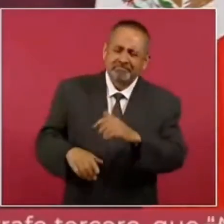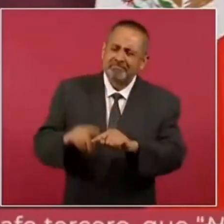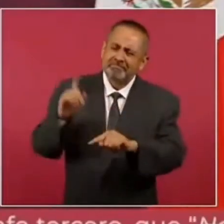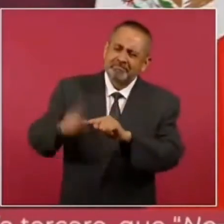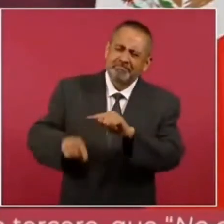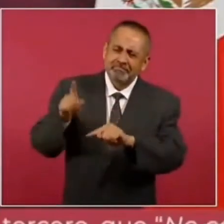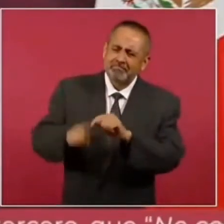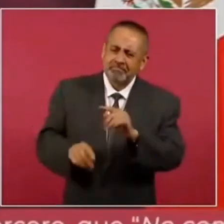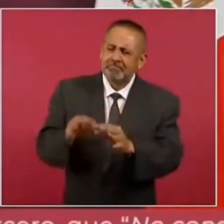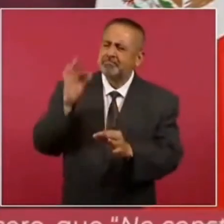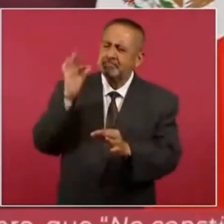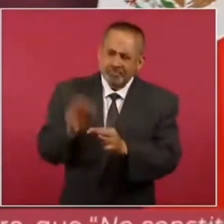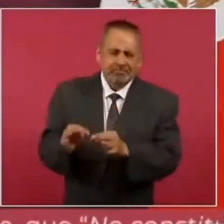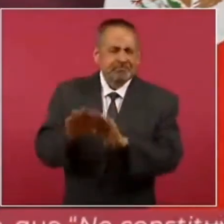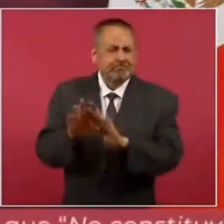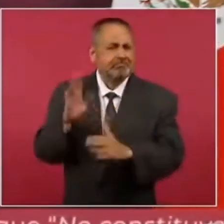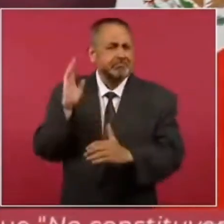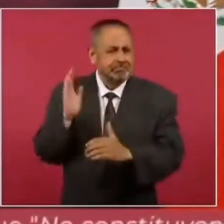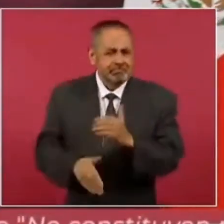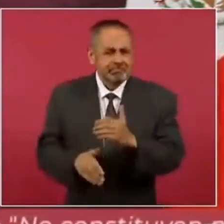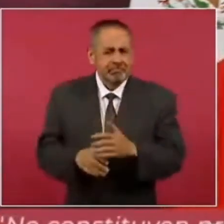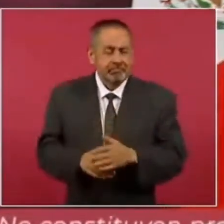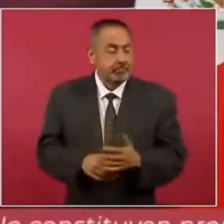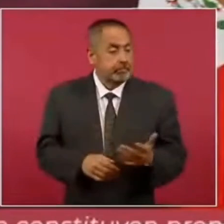¿Sí? Avanzaron,